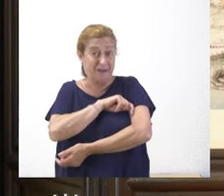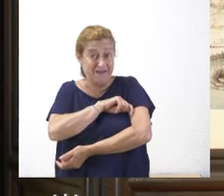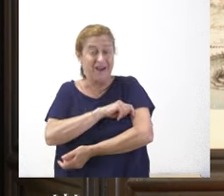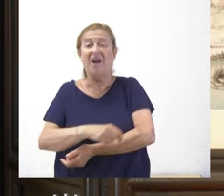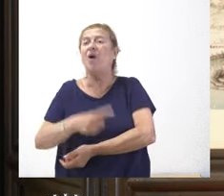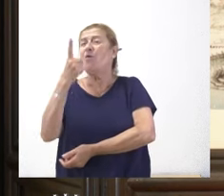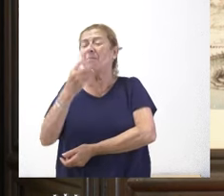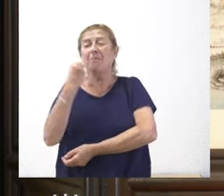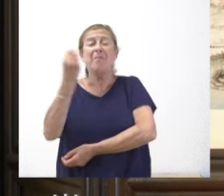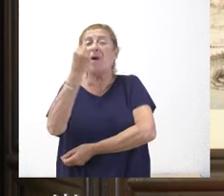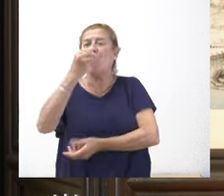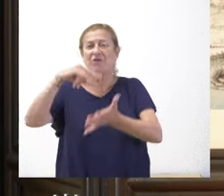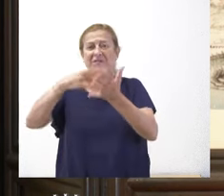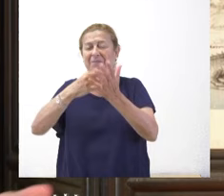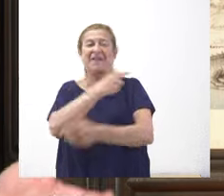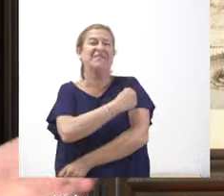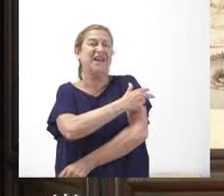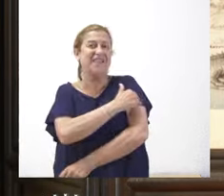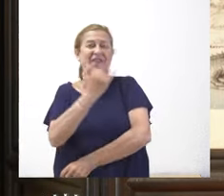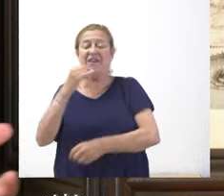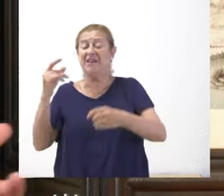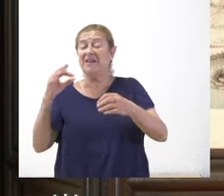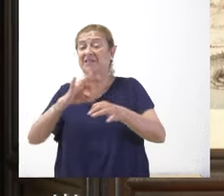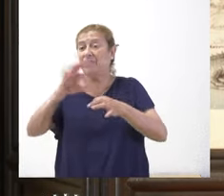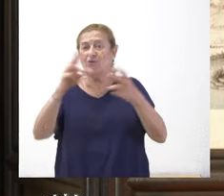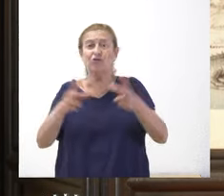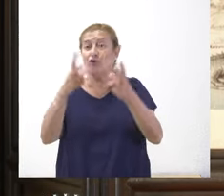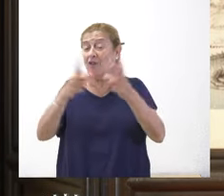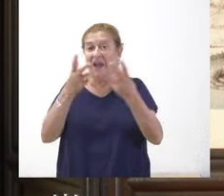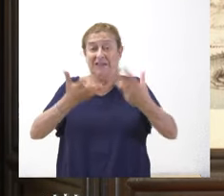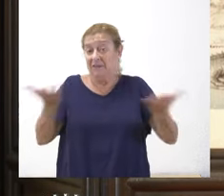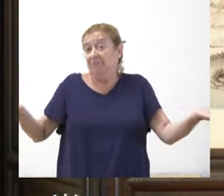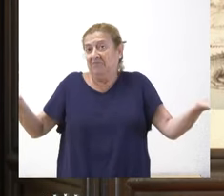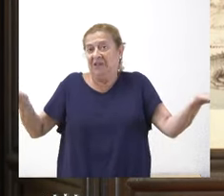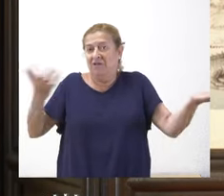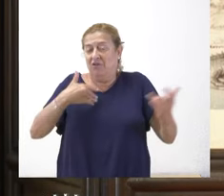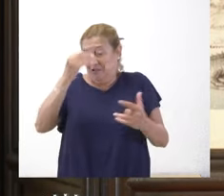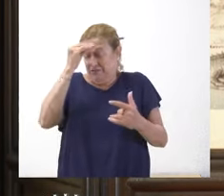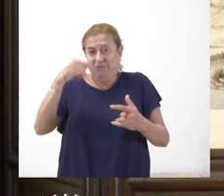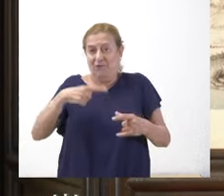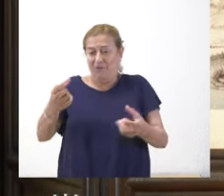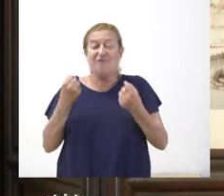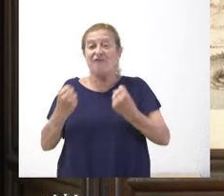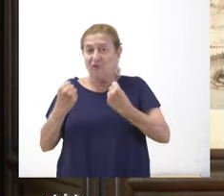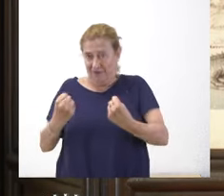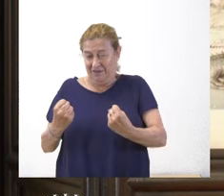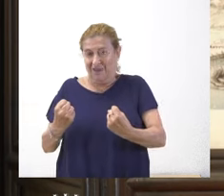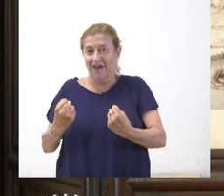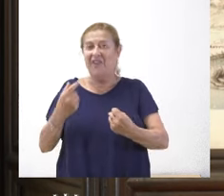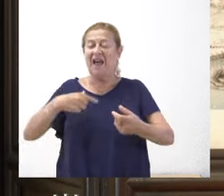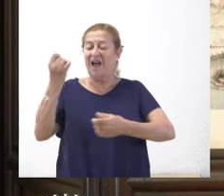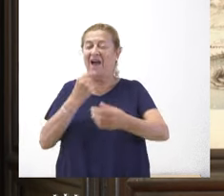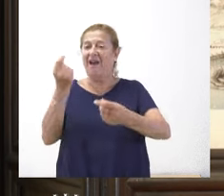los mejores sistemas de sanidad y de servicios sociales en fin yo creo que el fortalecimiento de la